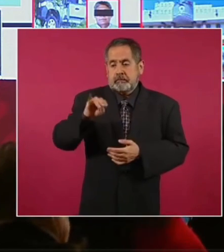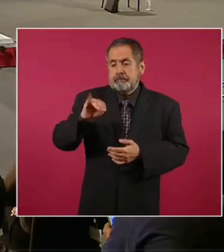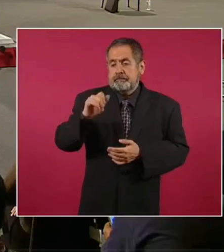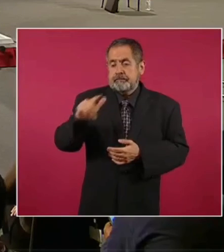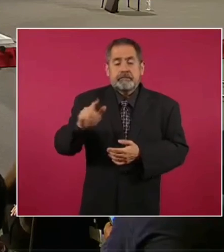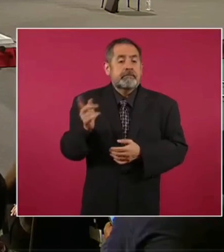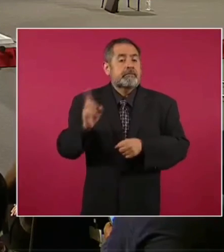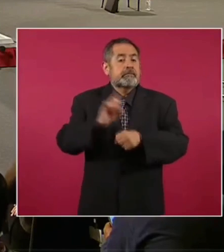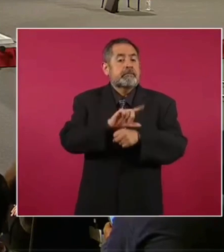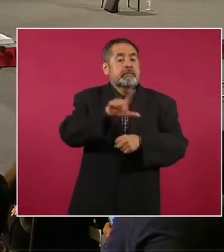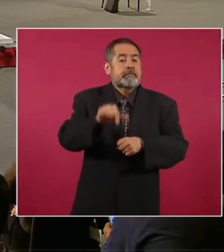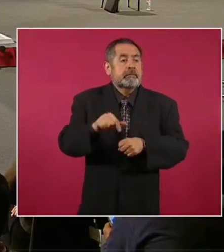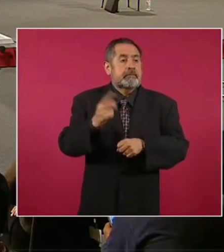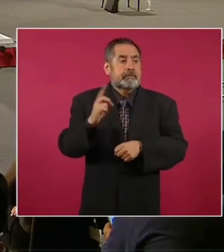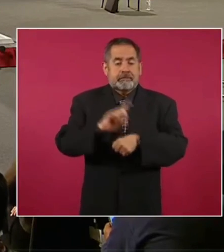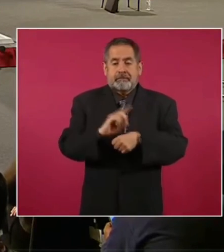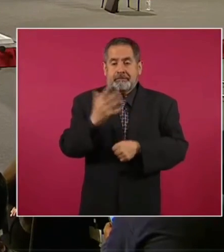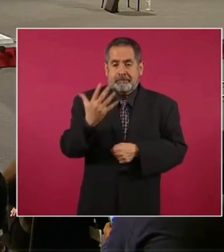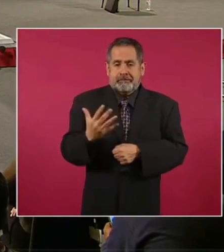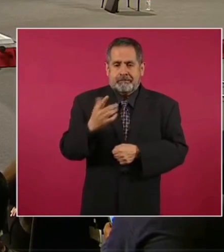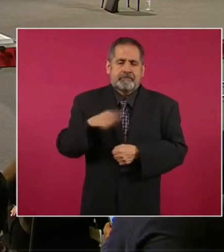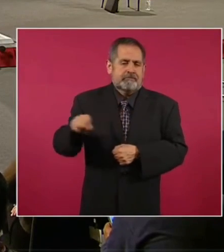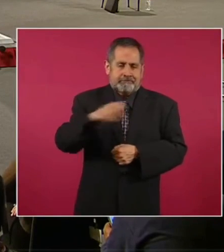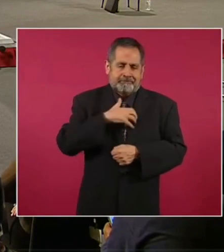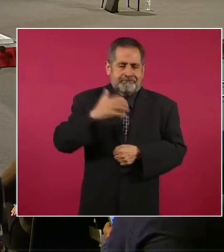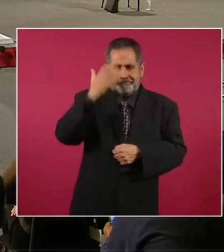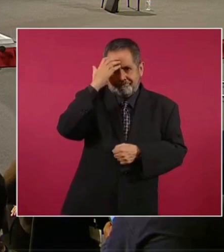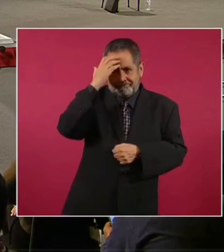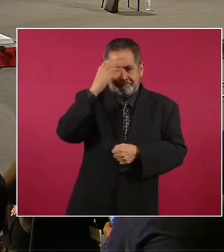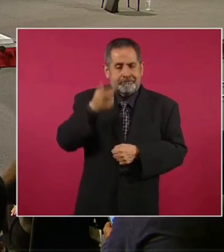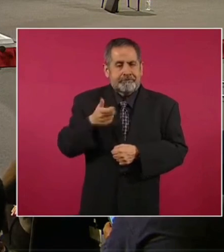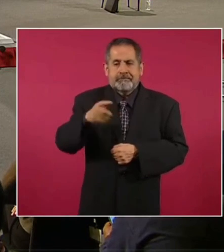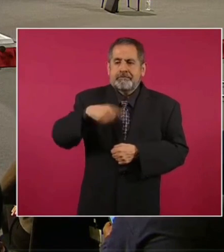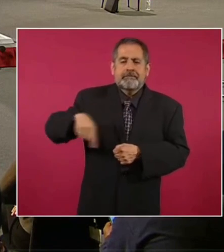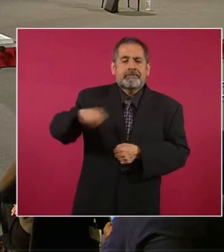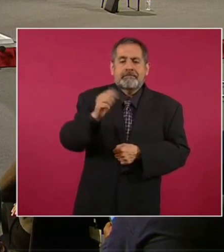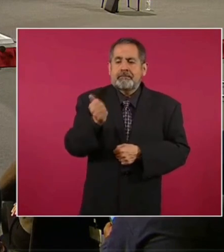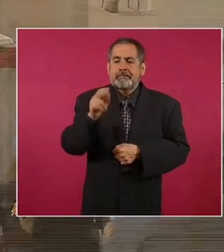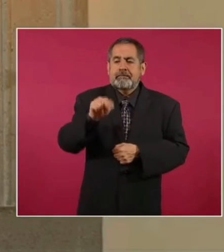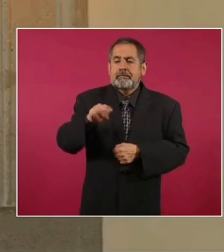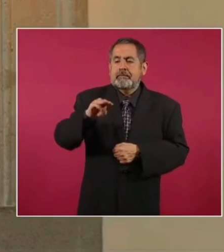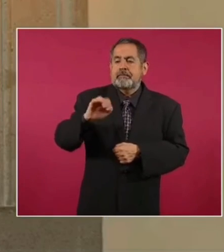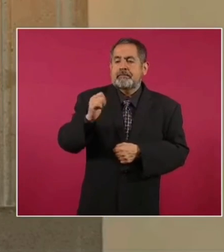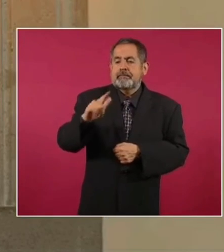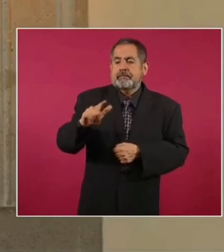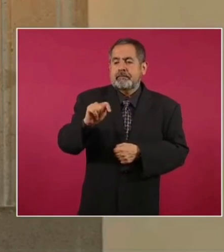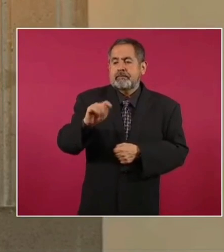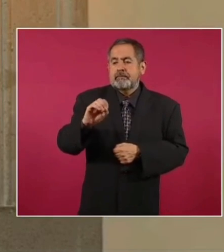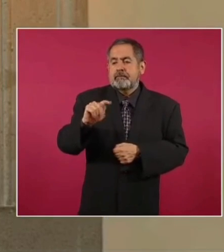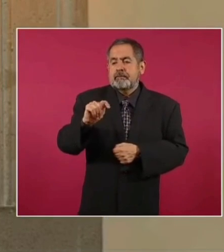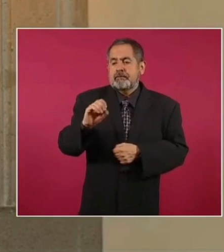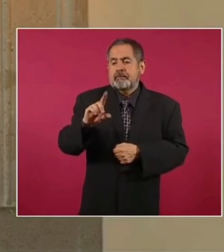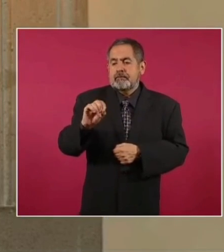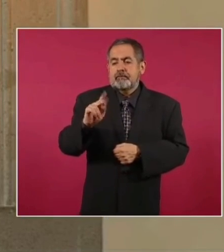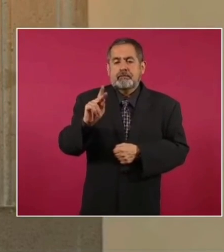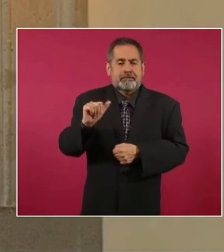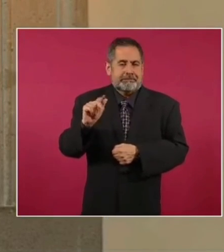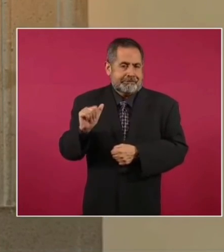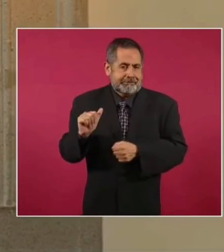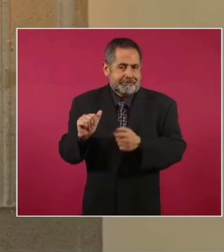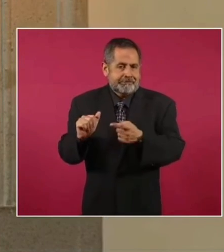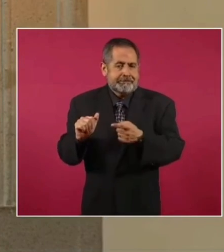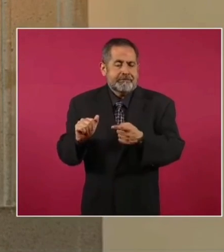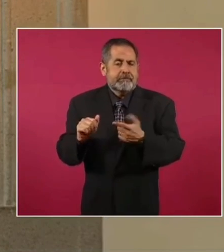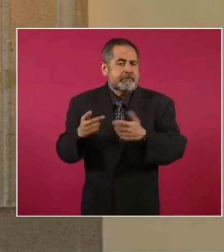5, hubo el evento de todos conocido en San Miguel Totolapan. Esto es importante porque la oportunidad en